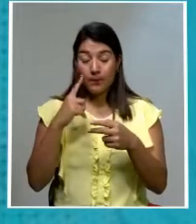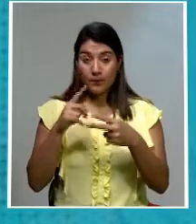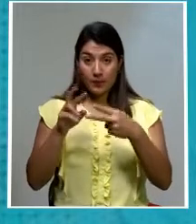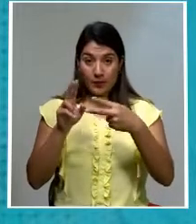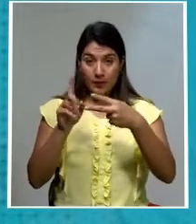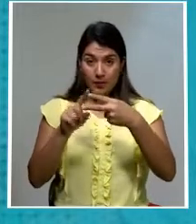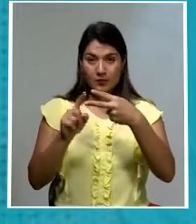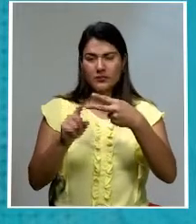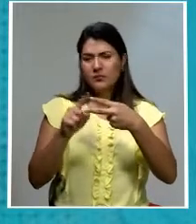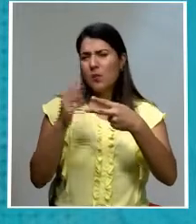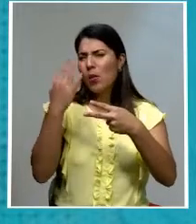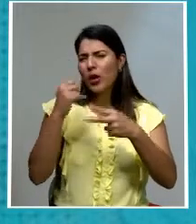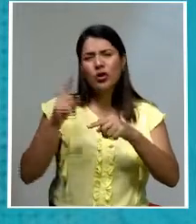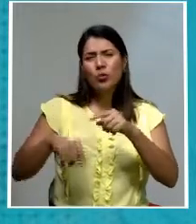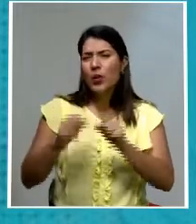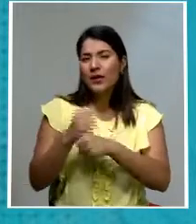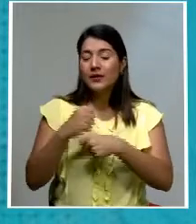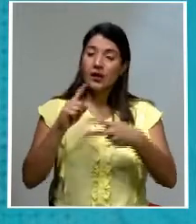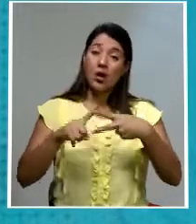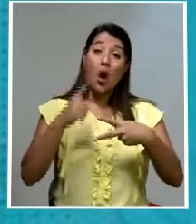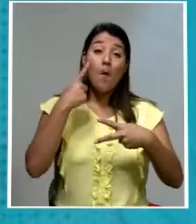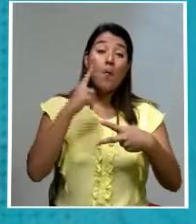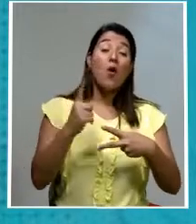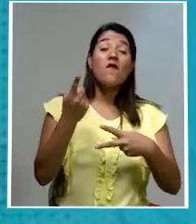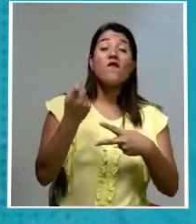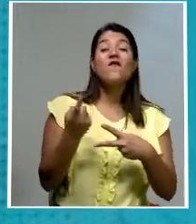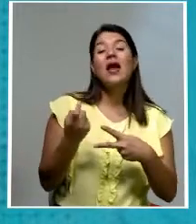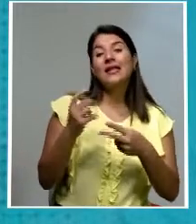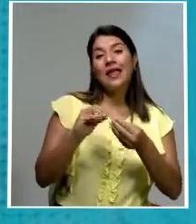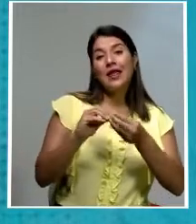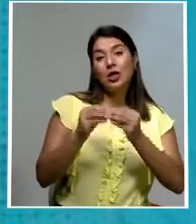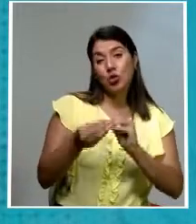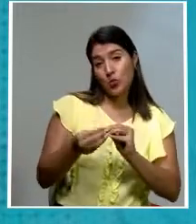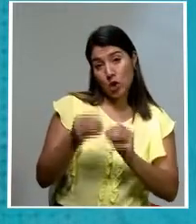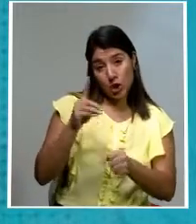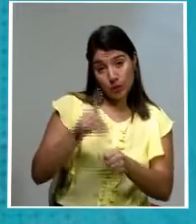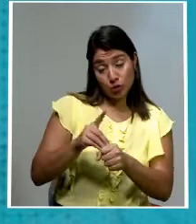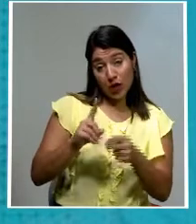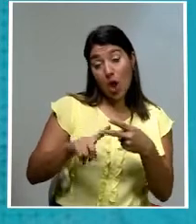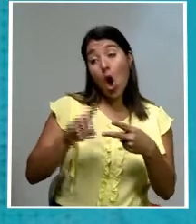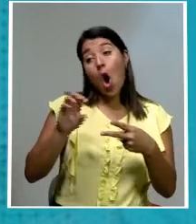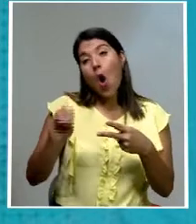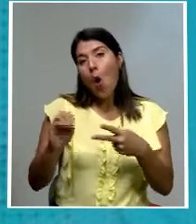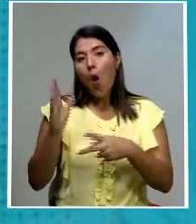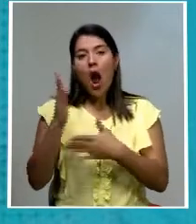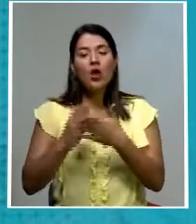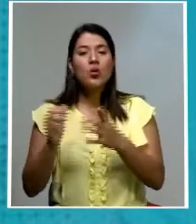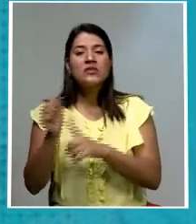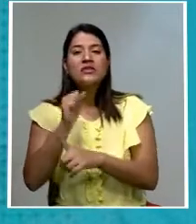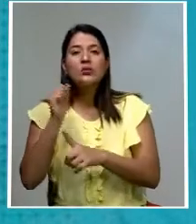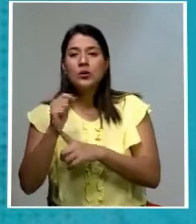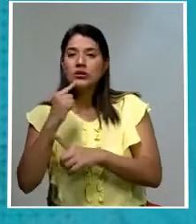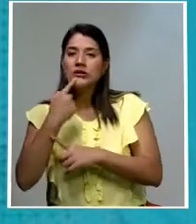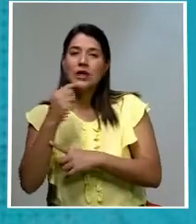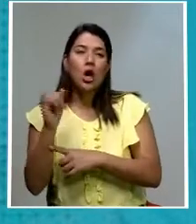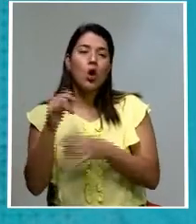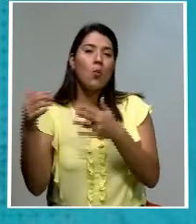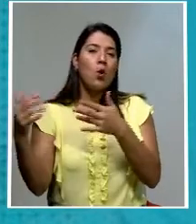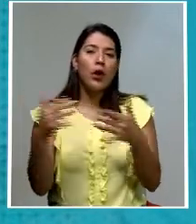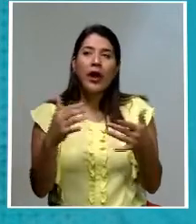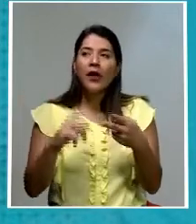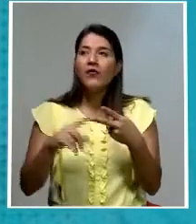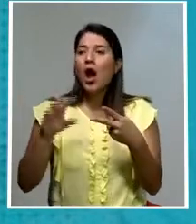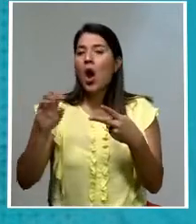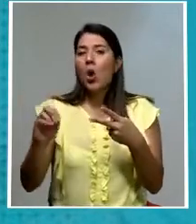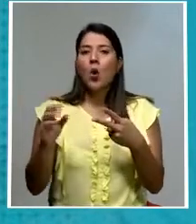La falta de quórum, y 2. por necesidades urgentes o imprevistas, como en los casos de guerra, conmoción interna o calamidad